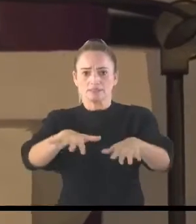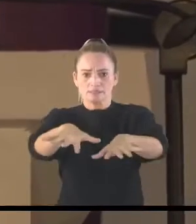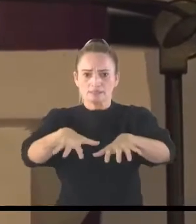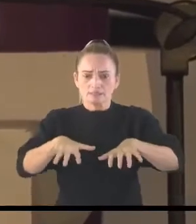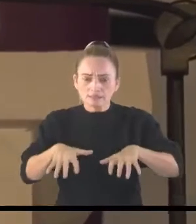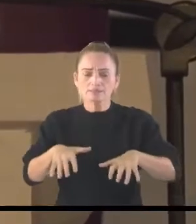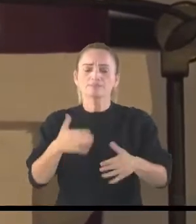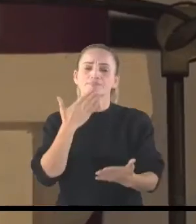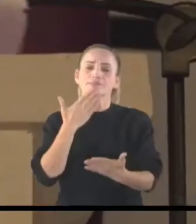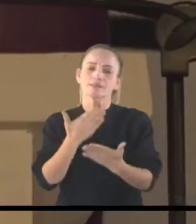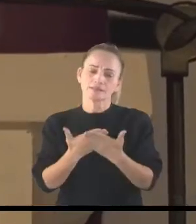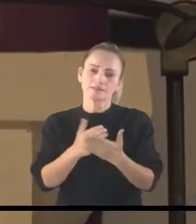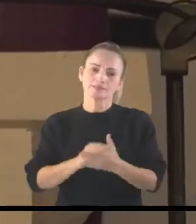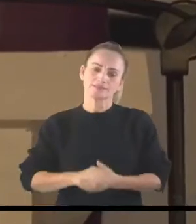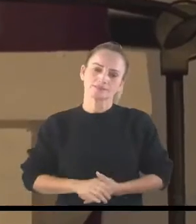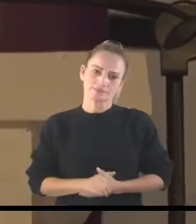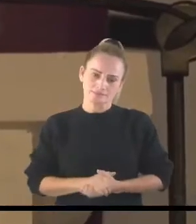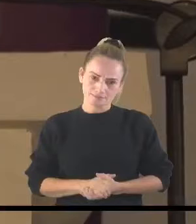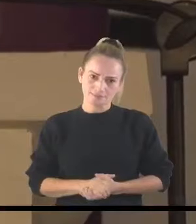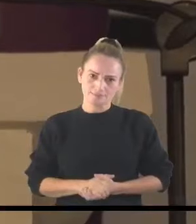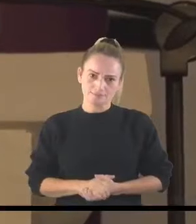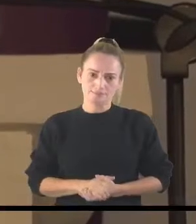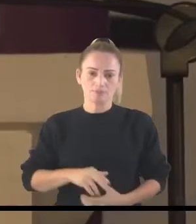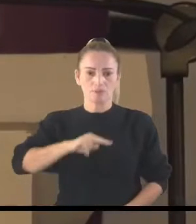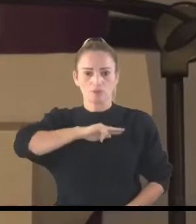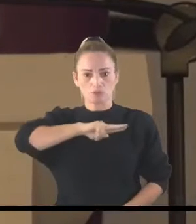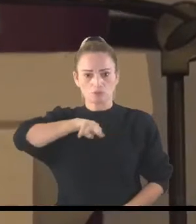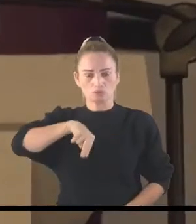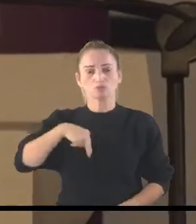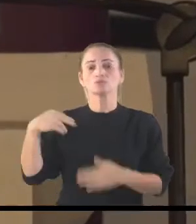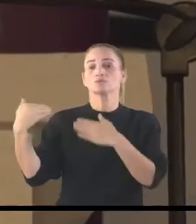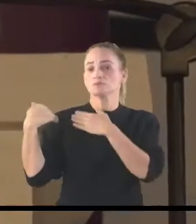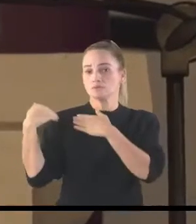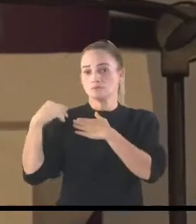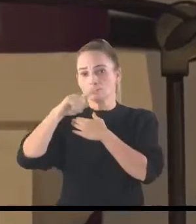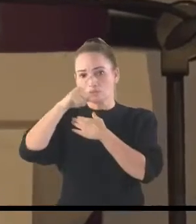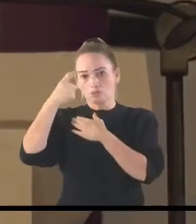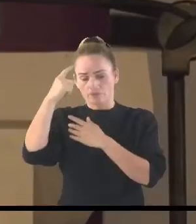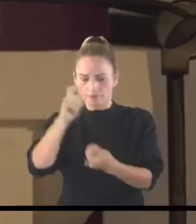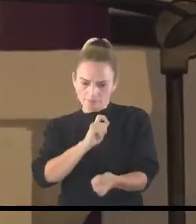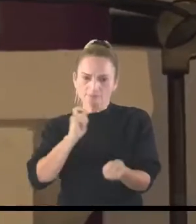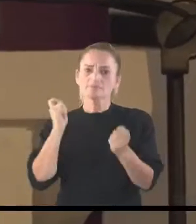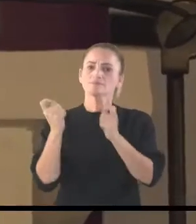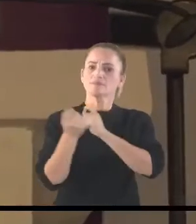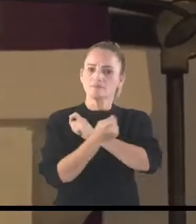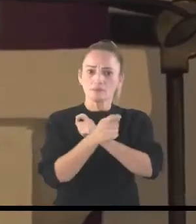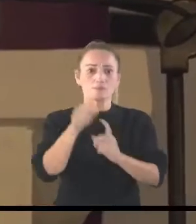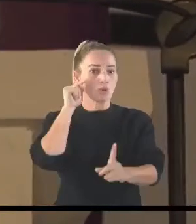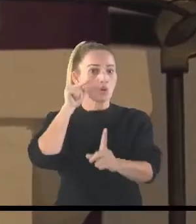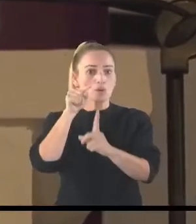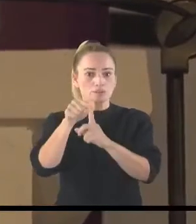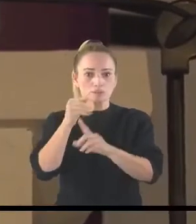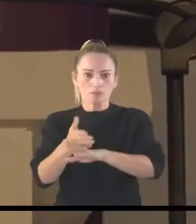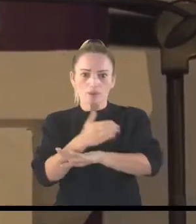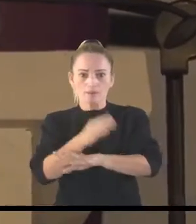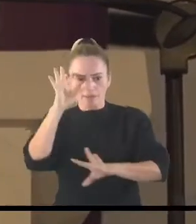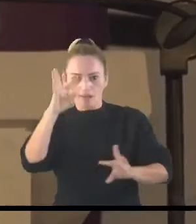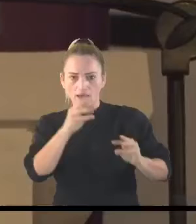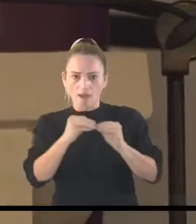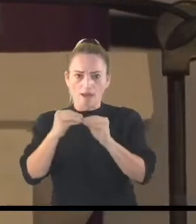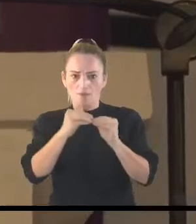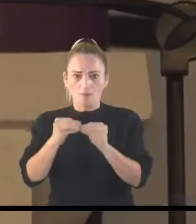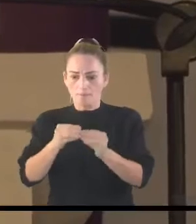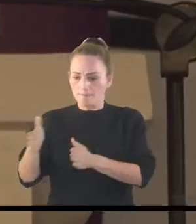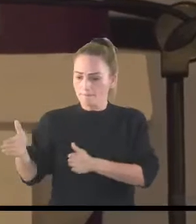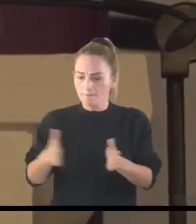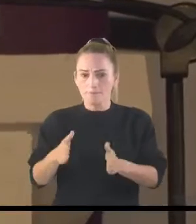sentido evento. Nosotros tenemos como Gobierno del Cambio unas metas acordadas en el Plan Nacional